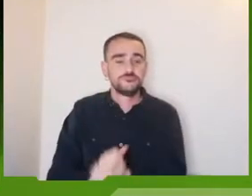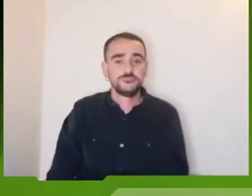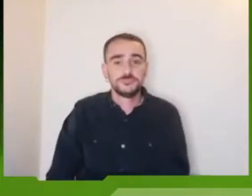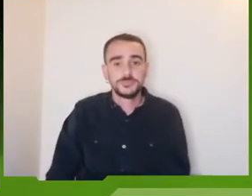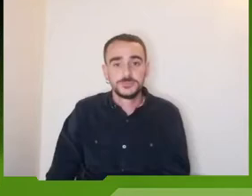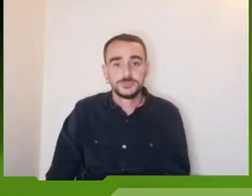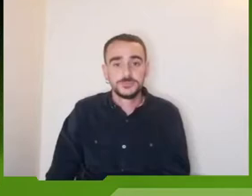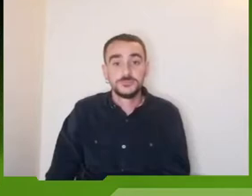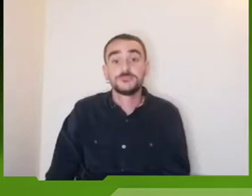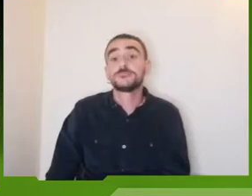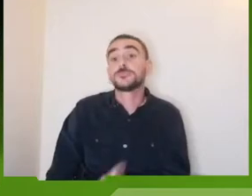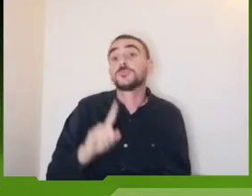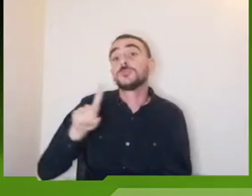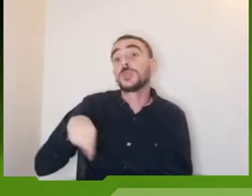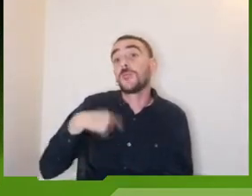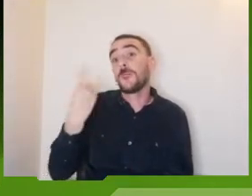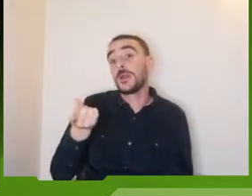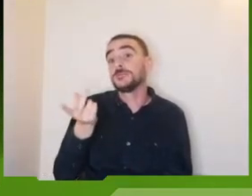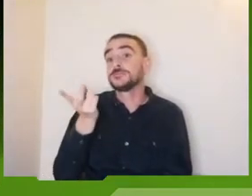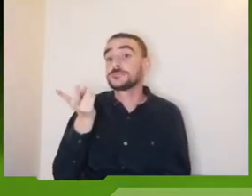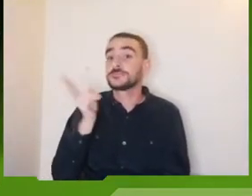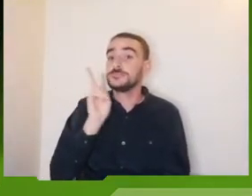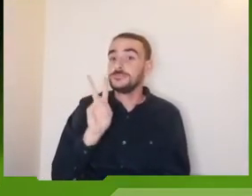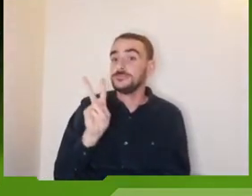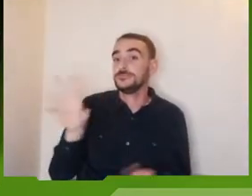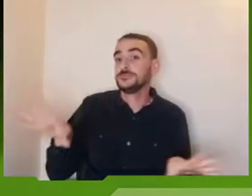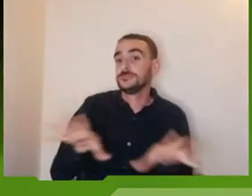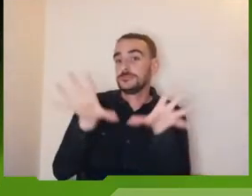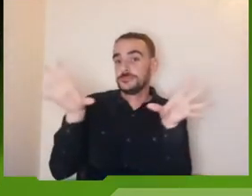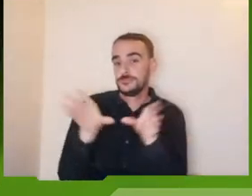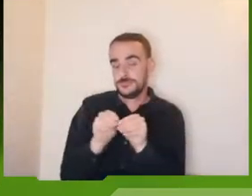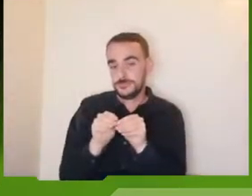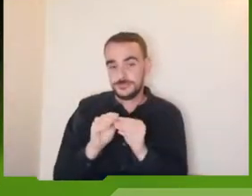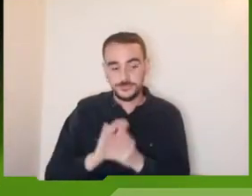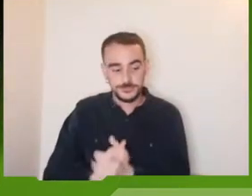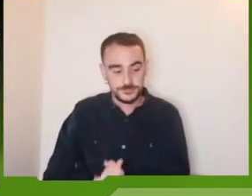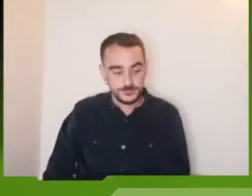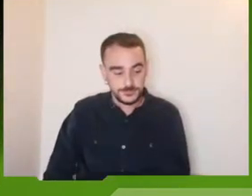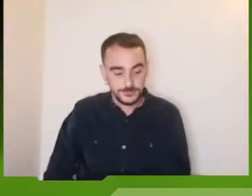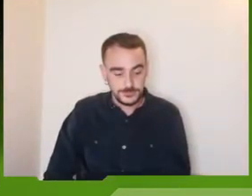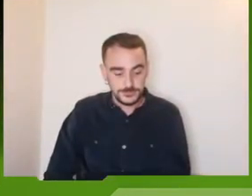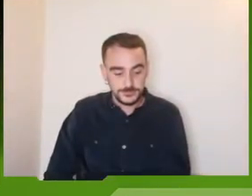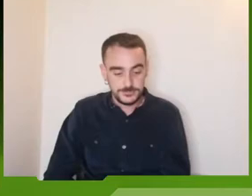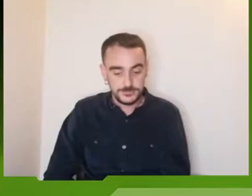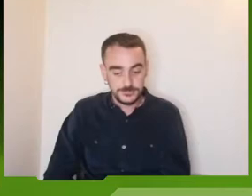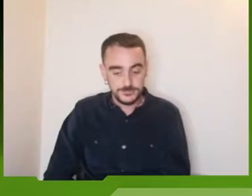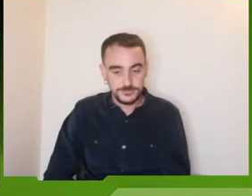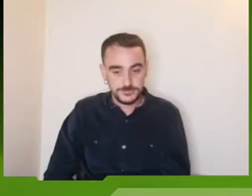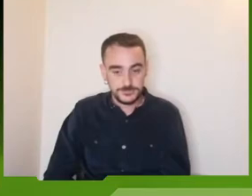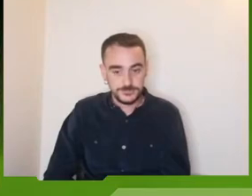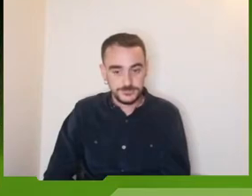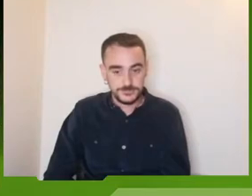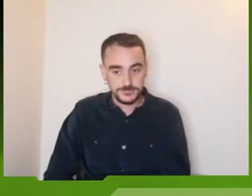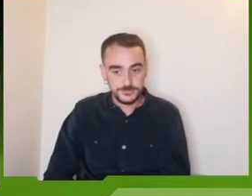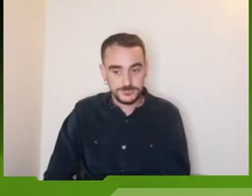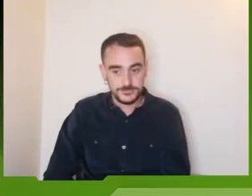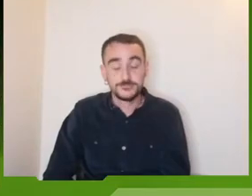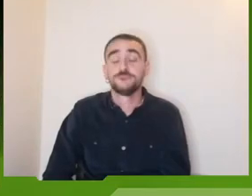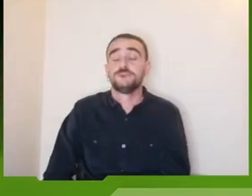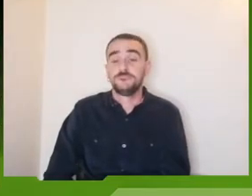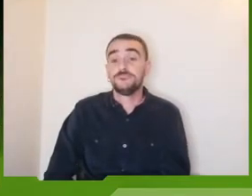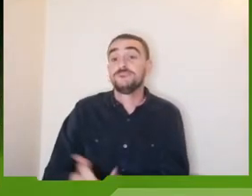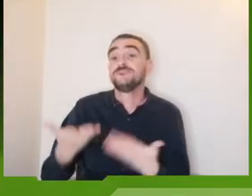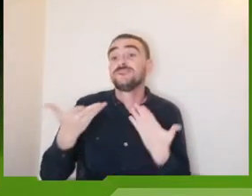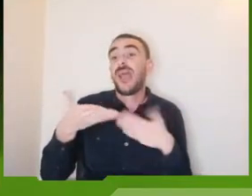el resultado, no hago toda la masa, evidentemente, pero bueno, ya veis que es lo que he dicho al principio, que